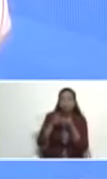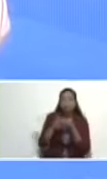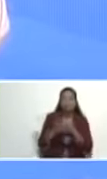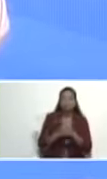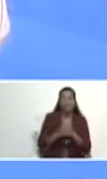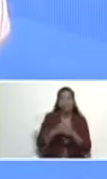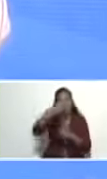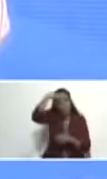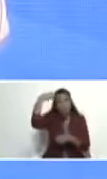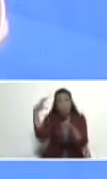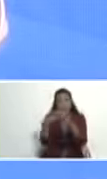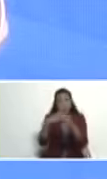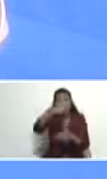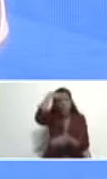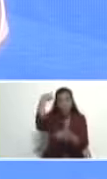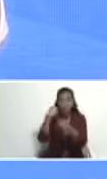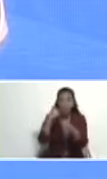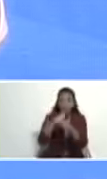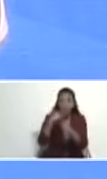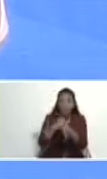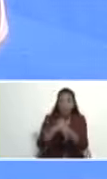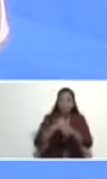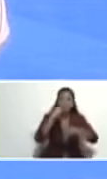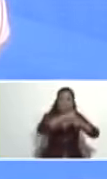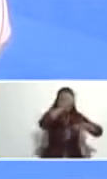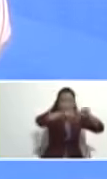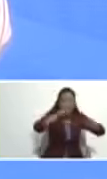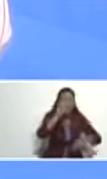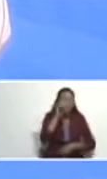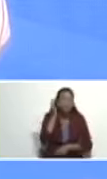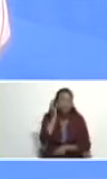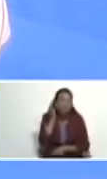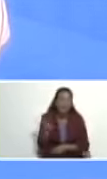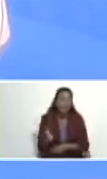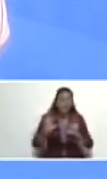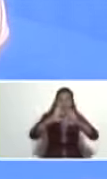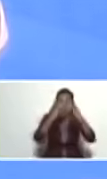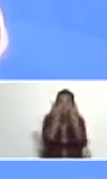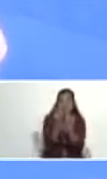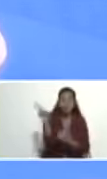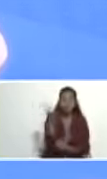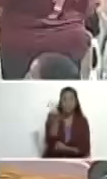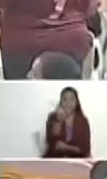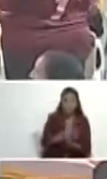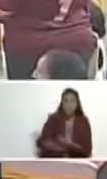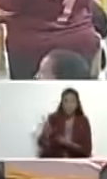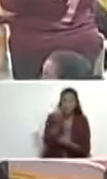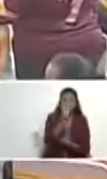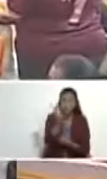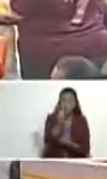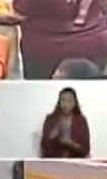para la clase obrera, para los trabajadores, para la familia venezolana.